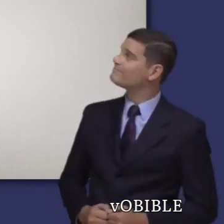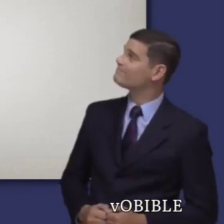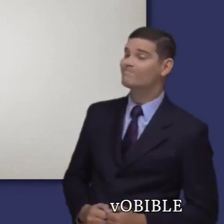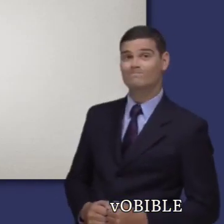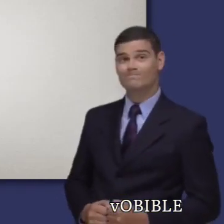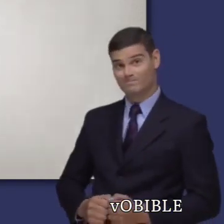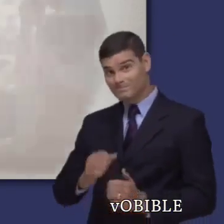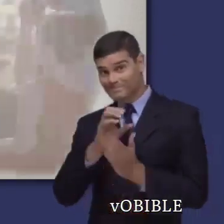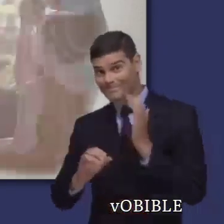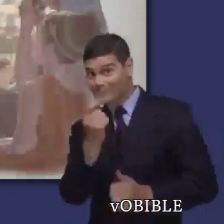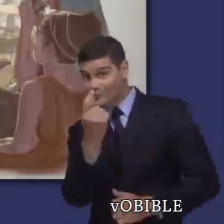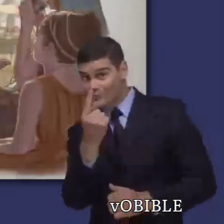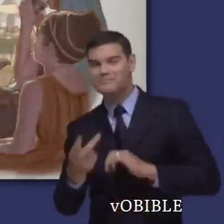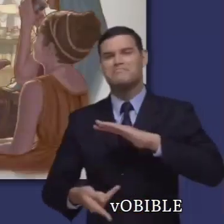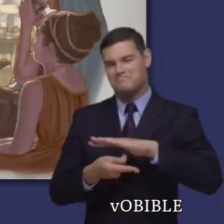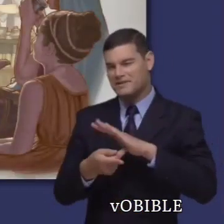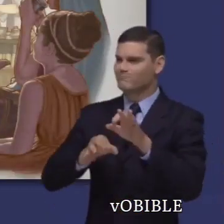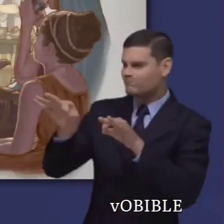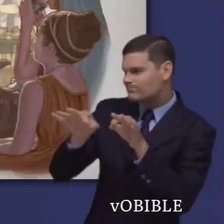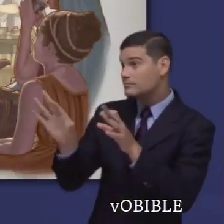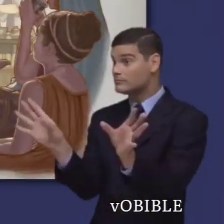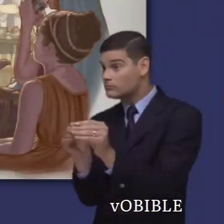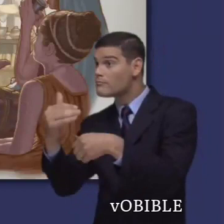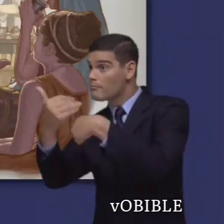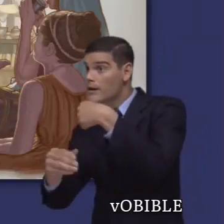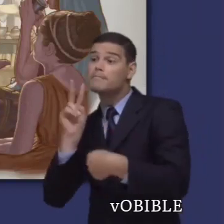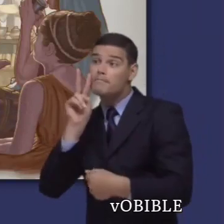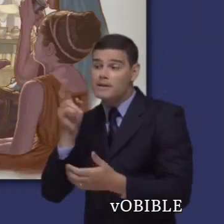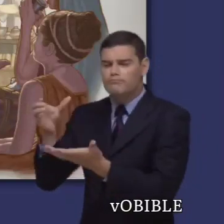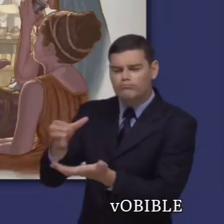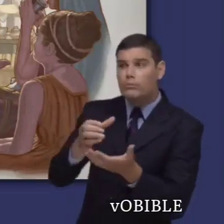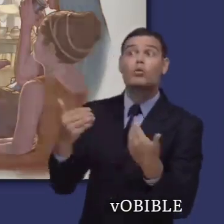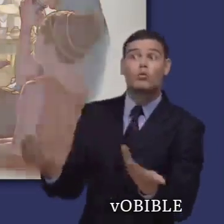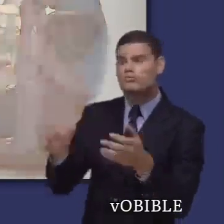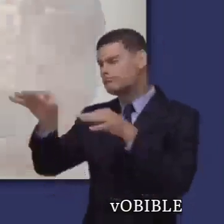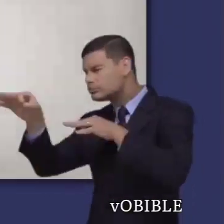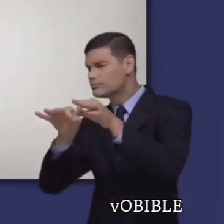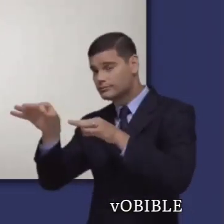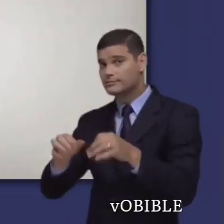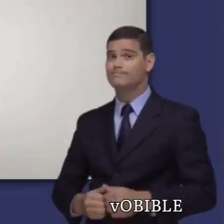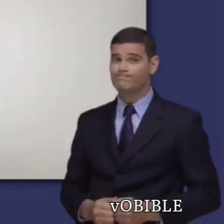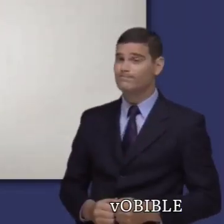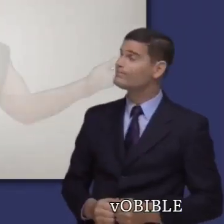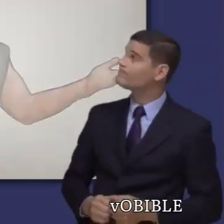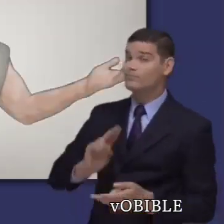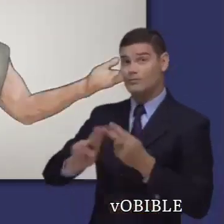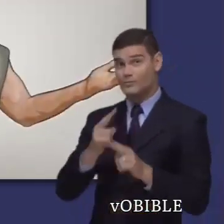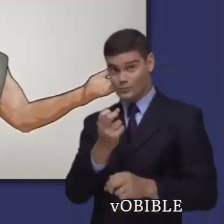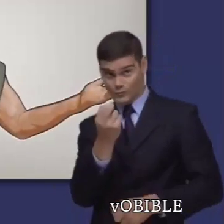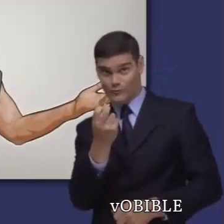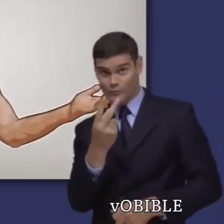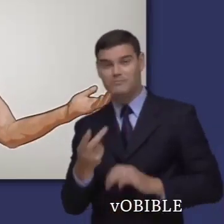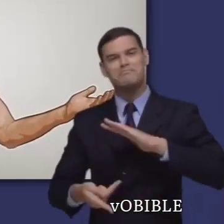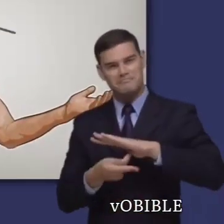En el capítulo 11, Pablo da instrucciones relacionadas con la Cena del Señor. En el capítulo 12,